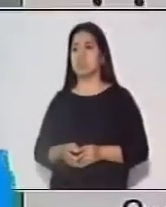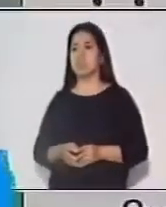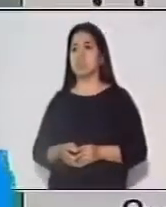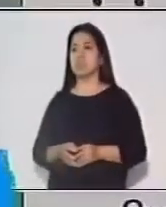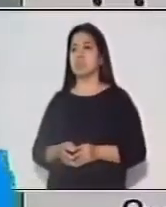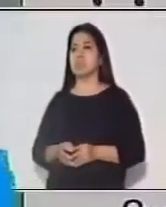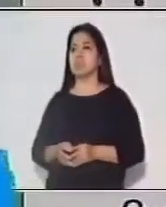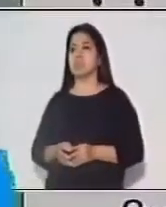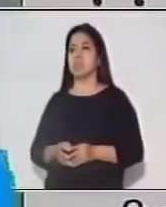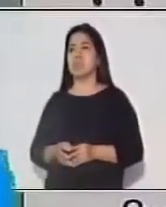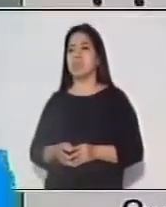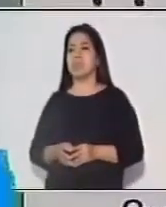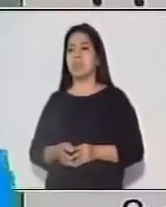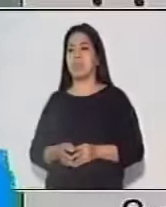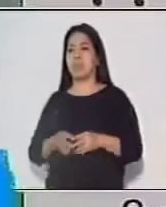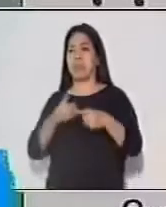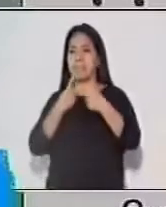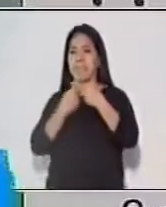más menos